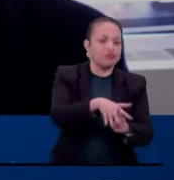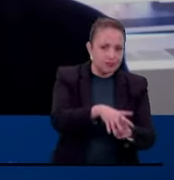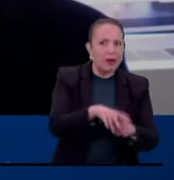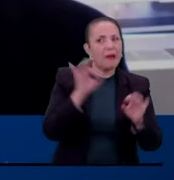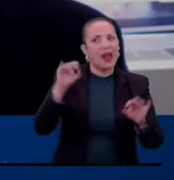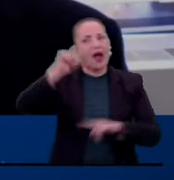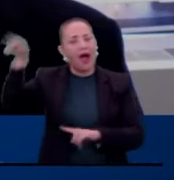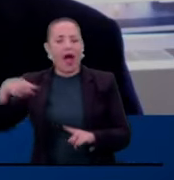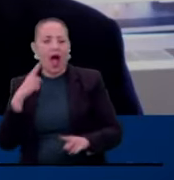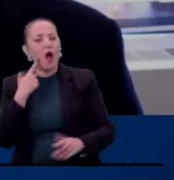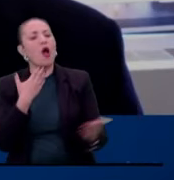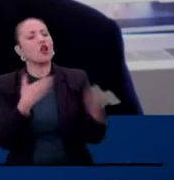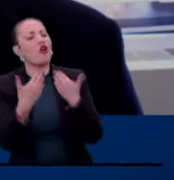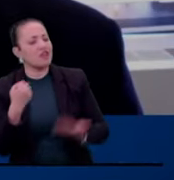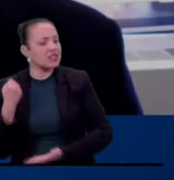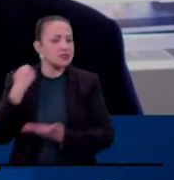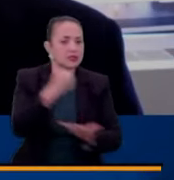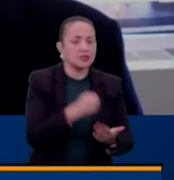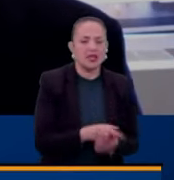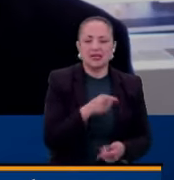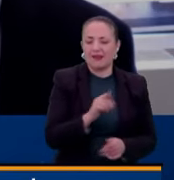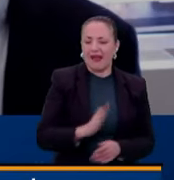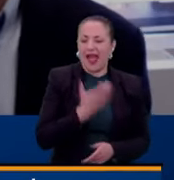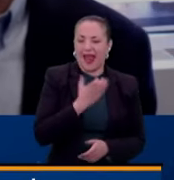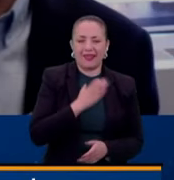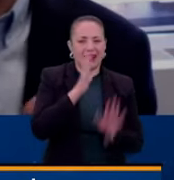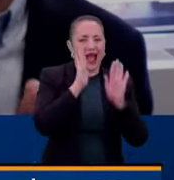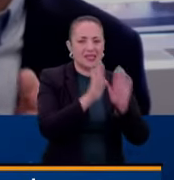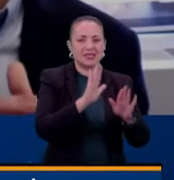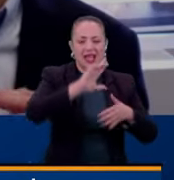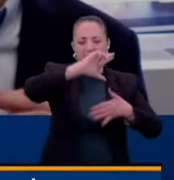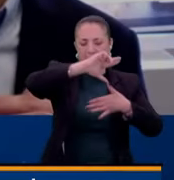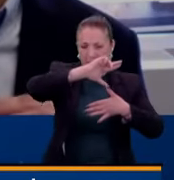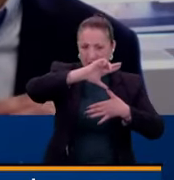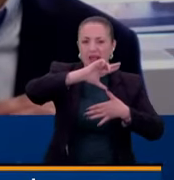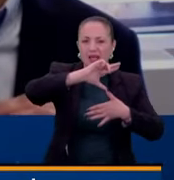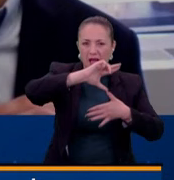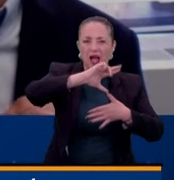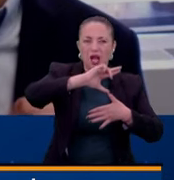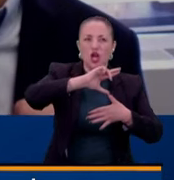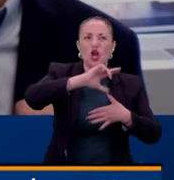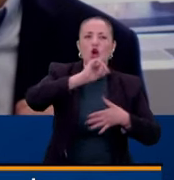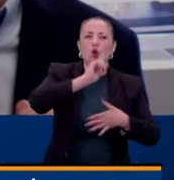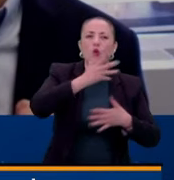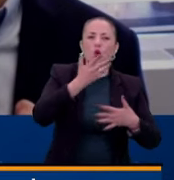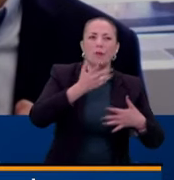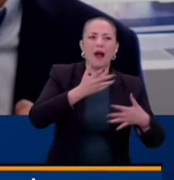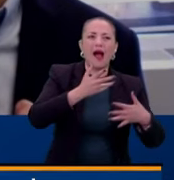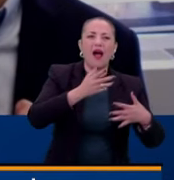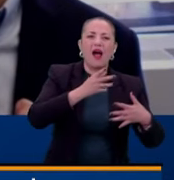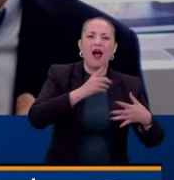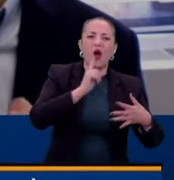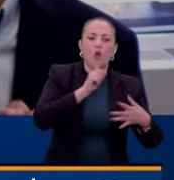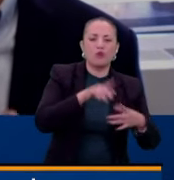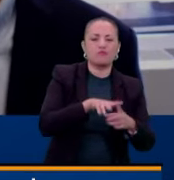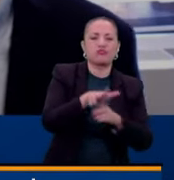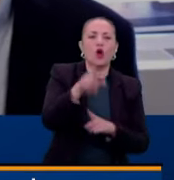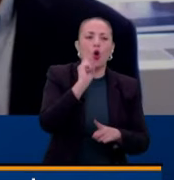Es una característica de América Latina, ¿no? Hay un poco ruido político en toda la